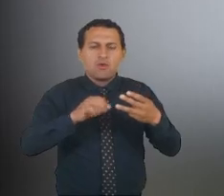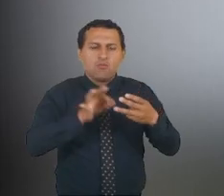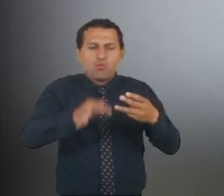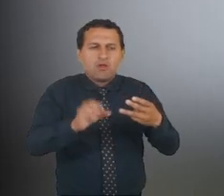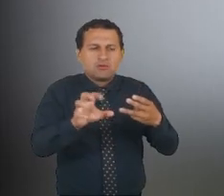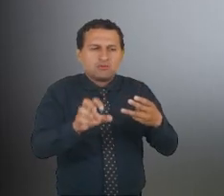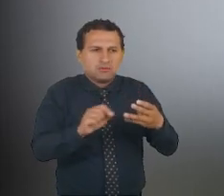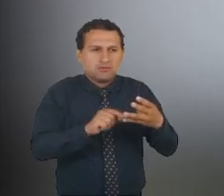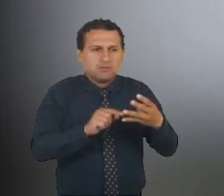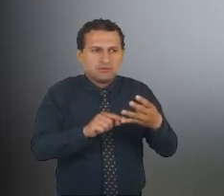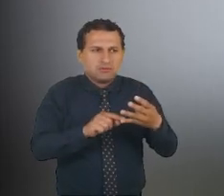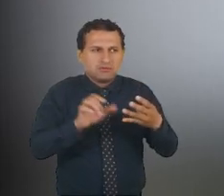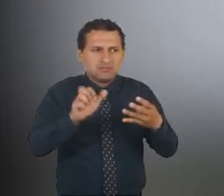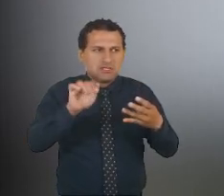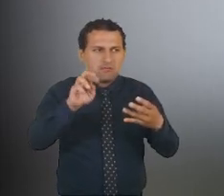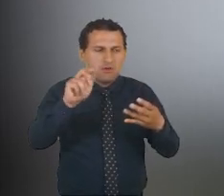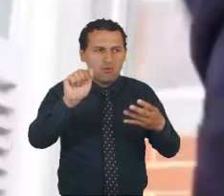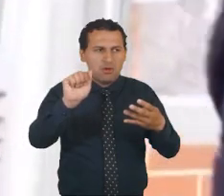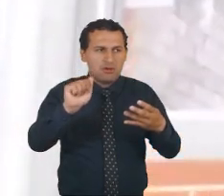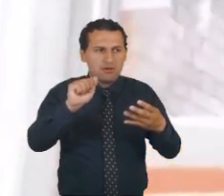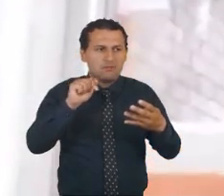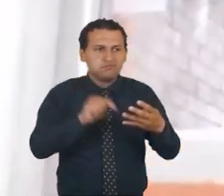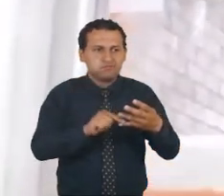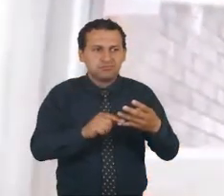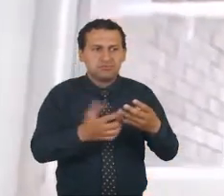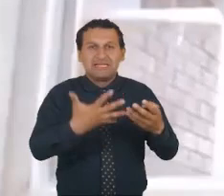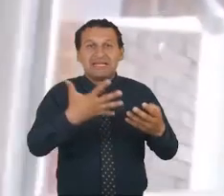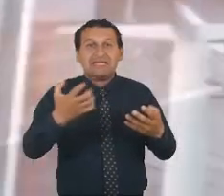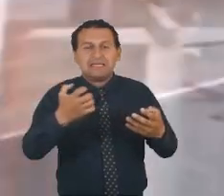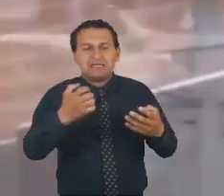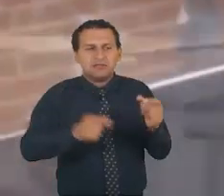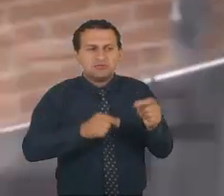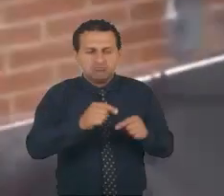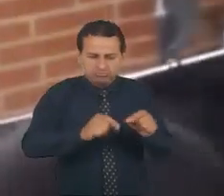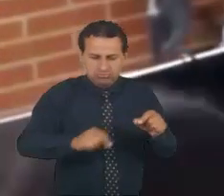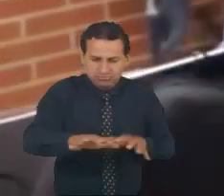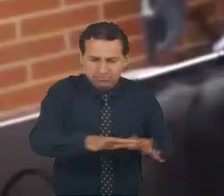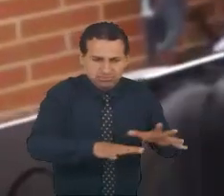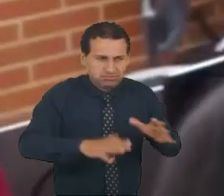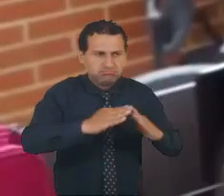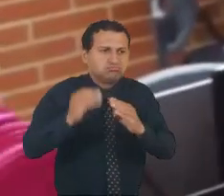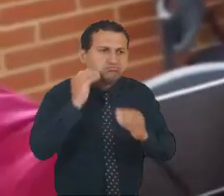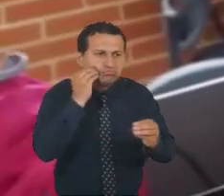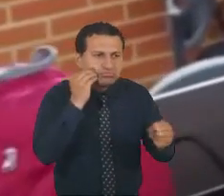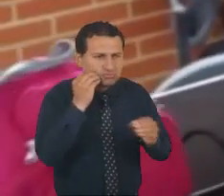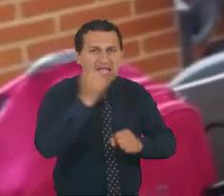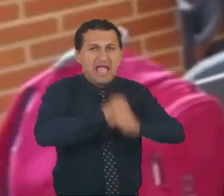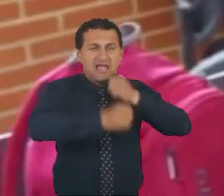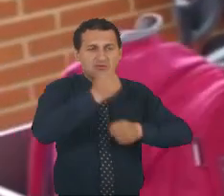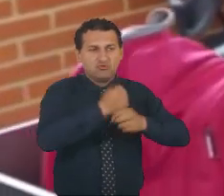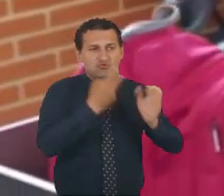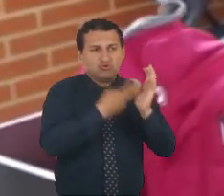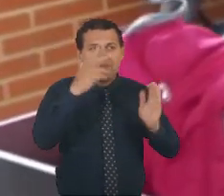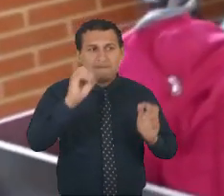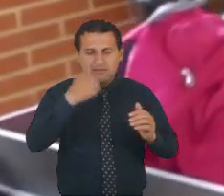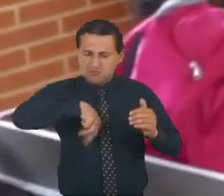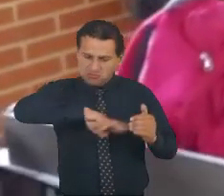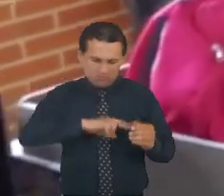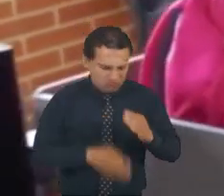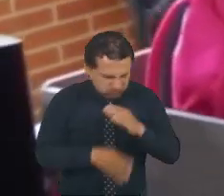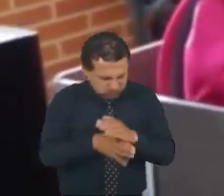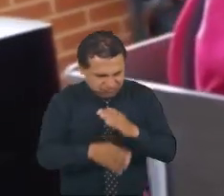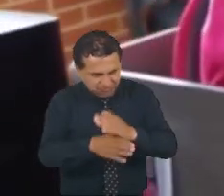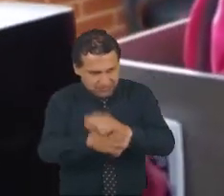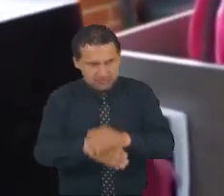del municipio, implementándolo en Chiquilinda, Cacique, Pueblo Viejo y Yerbabuena, llegando a más de 500